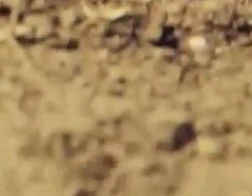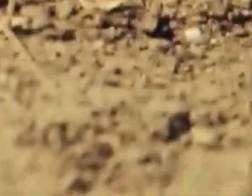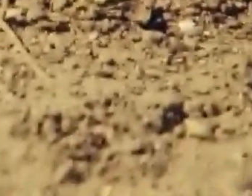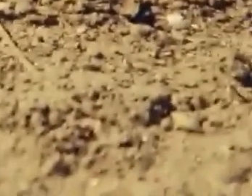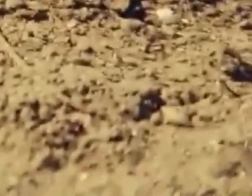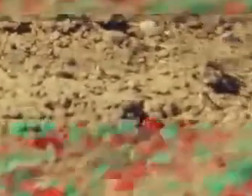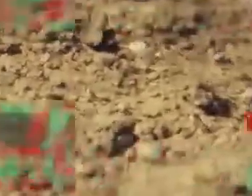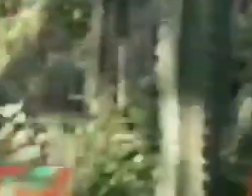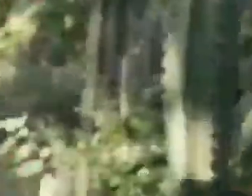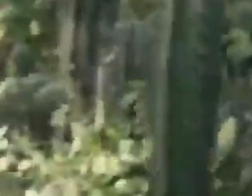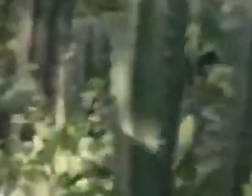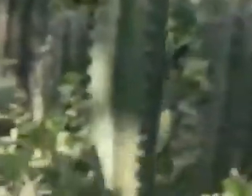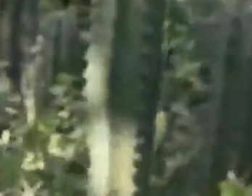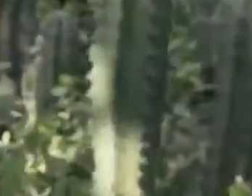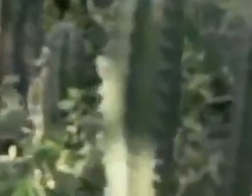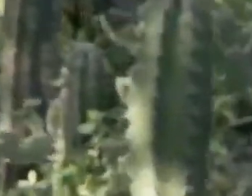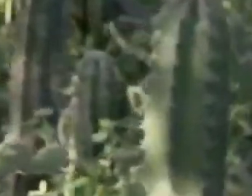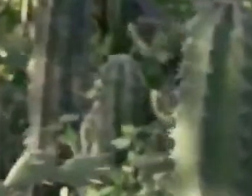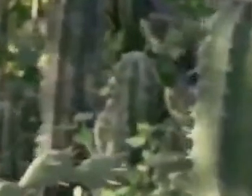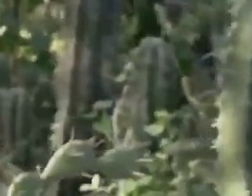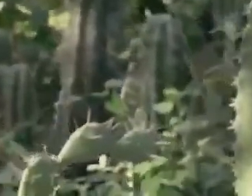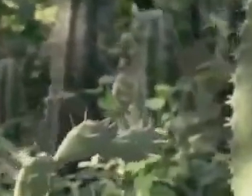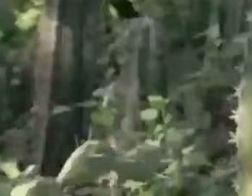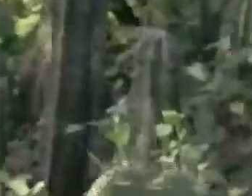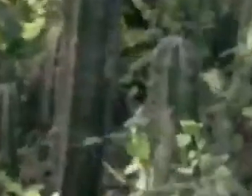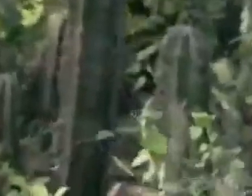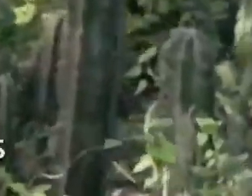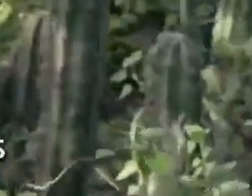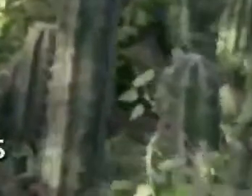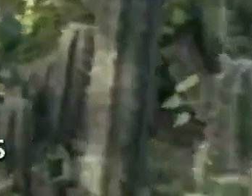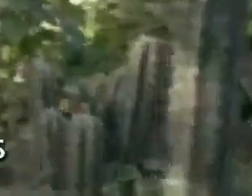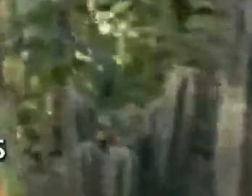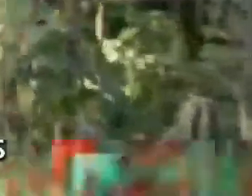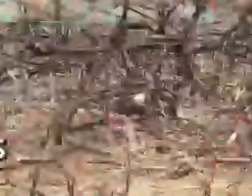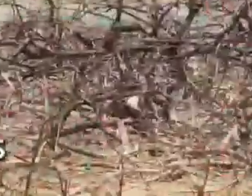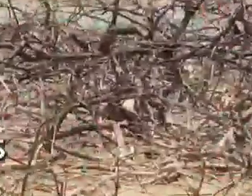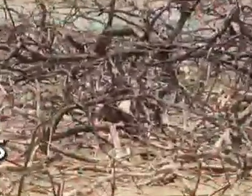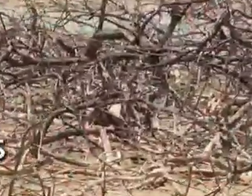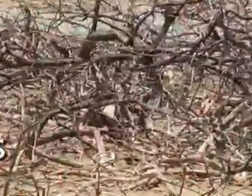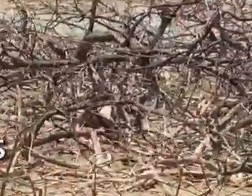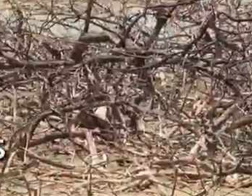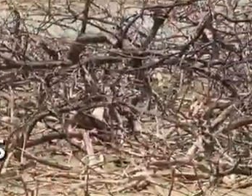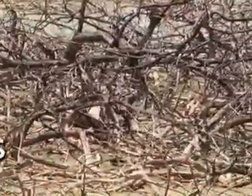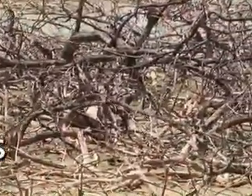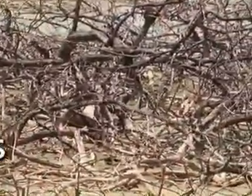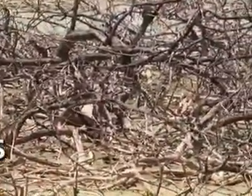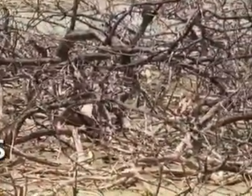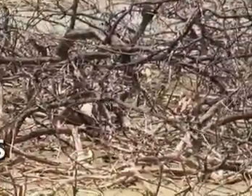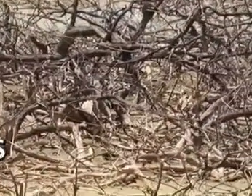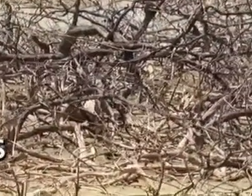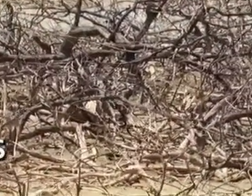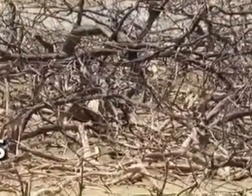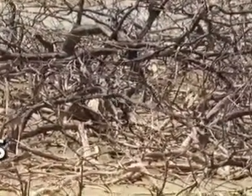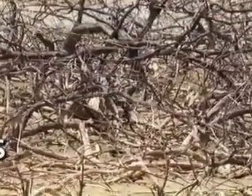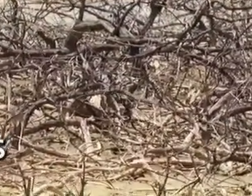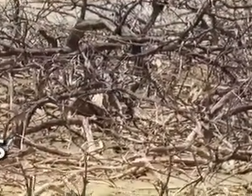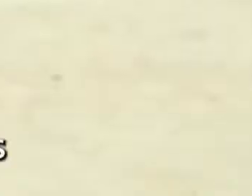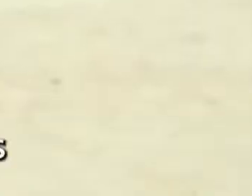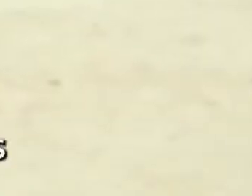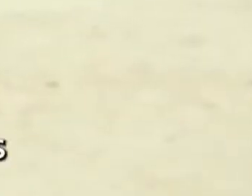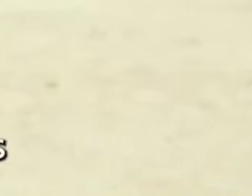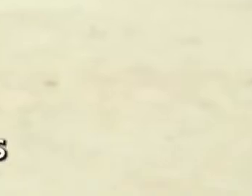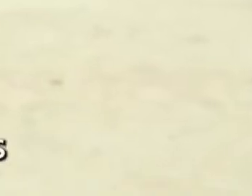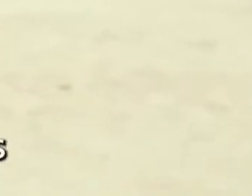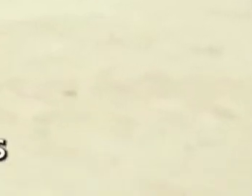desierto guajiro, sino para servir de repertorio a esta vida rústica y desértica que sería esquiva a